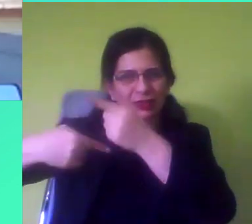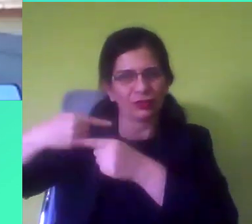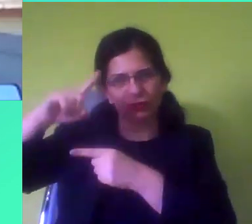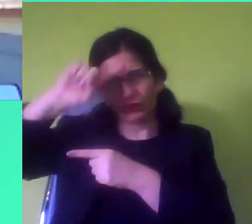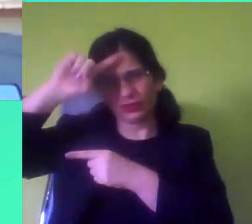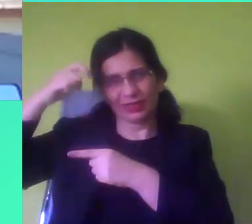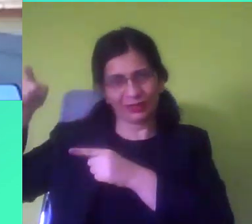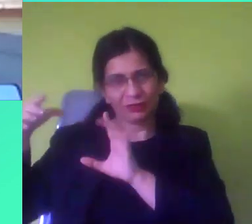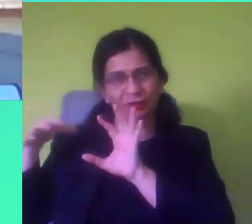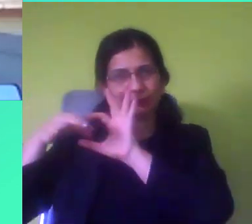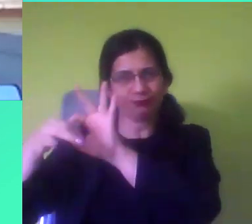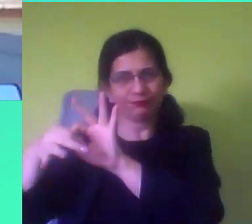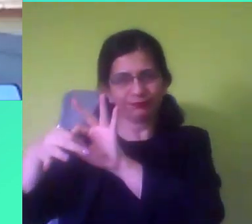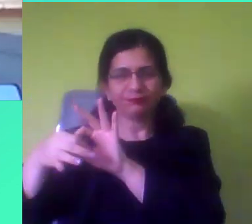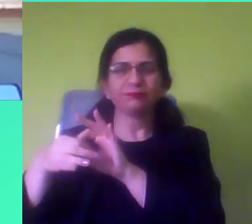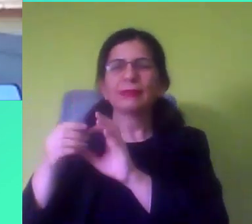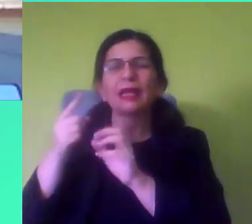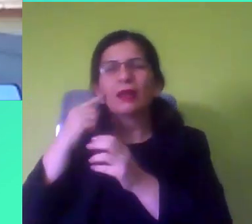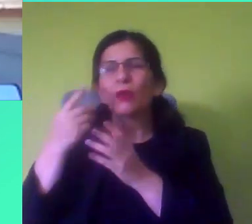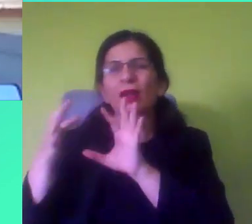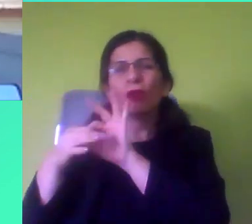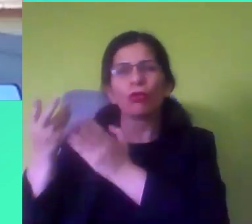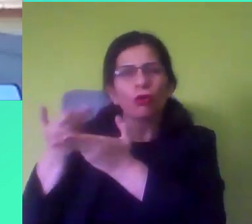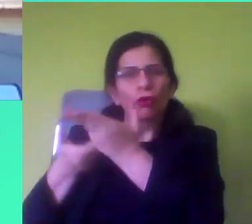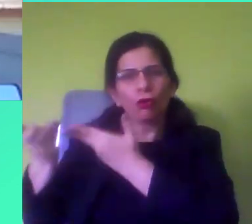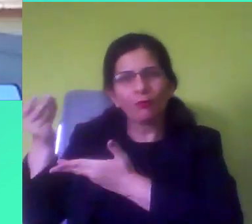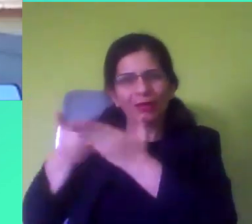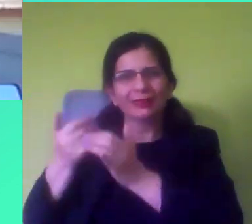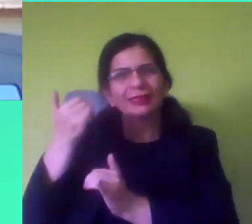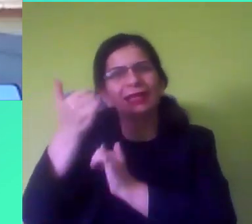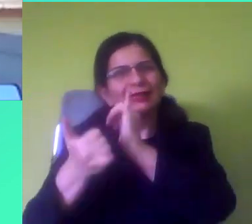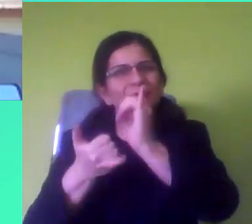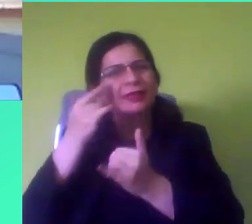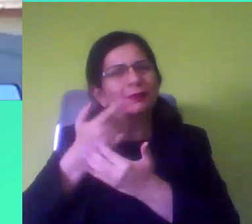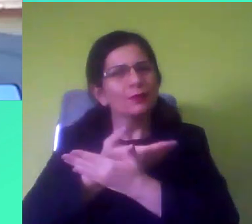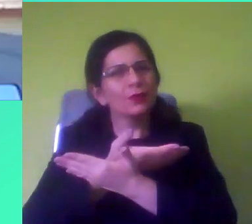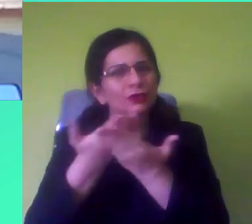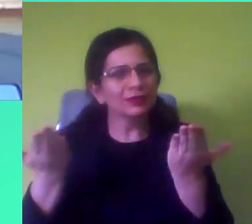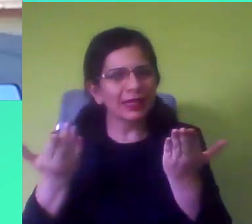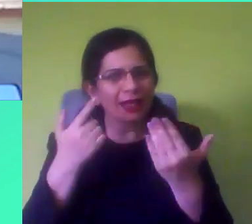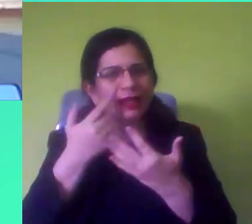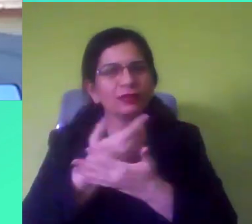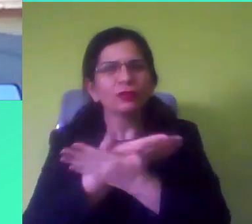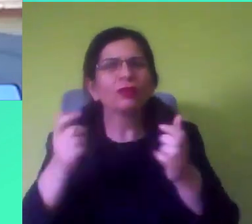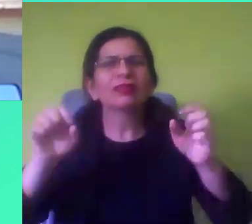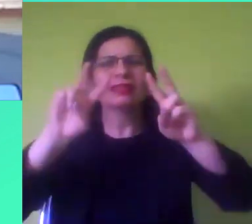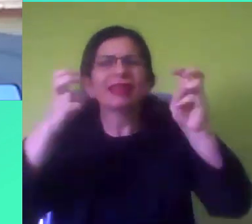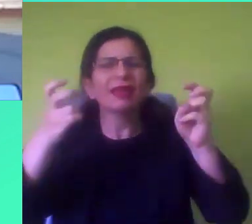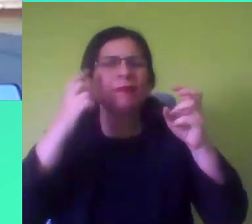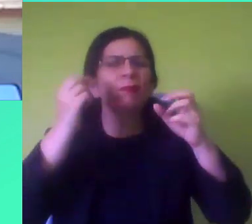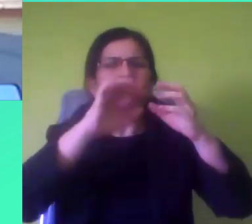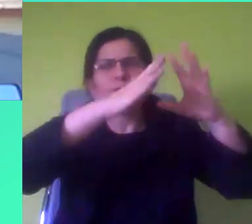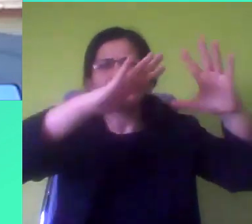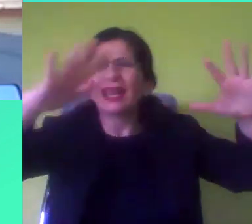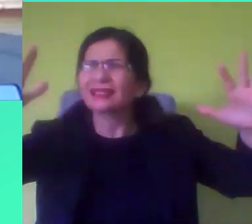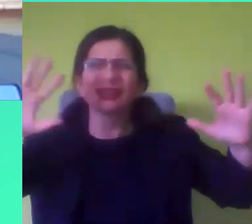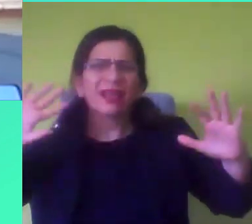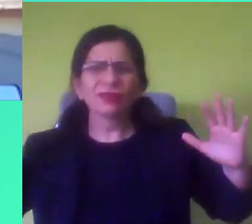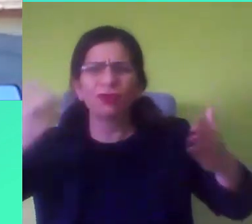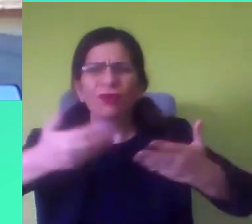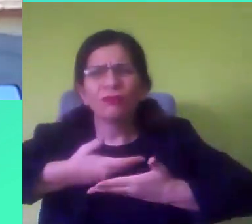Nación, con el objetivo de justamente llevar el conocimiento de los glaciares al